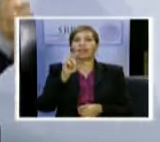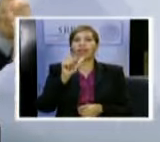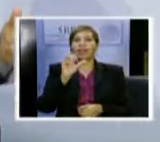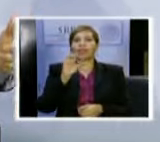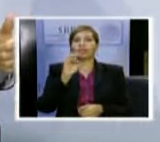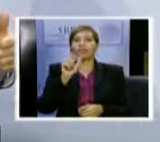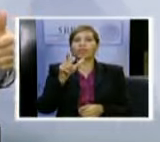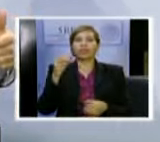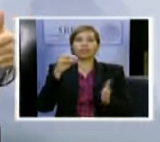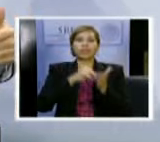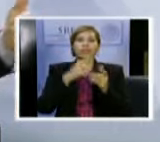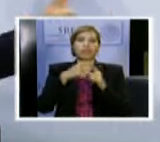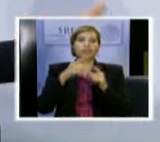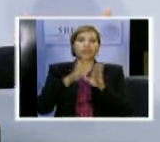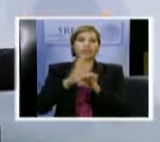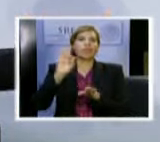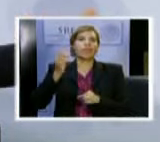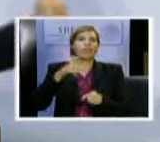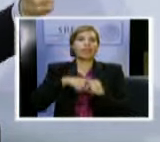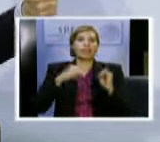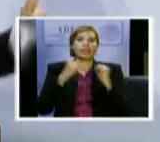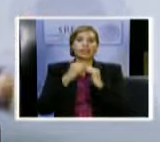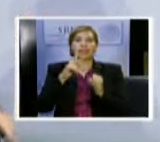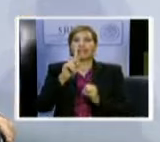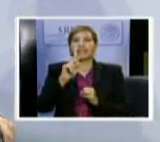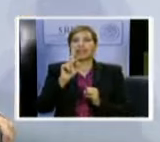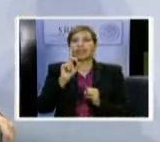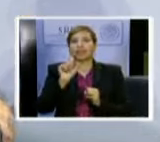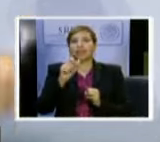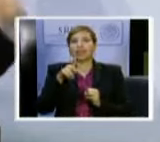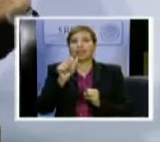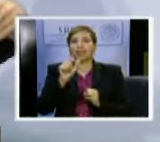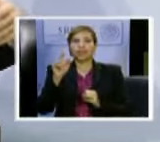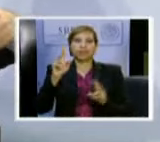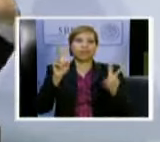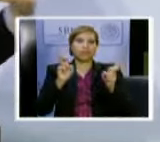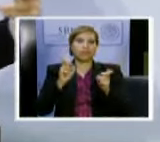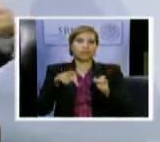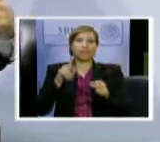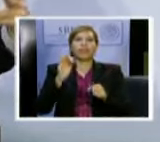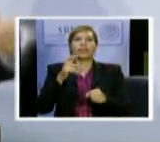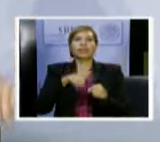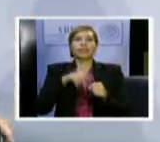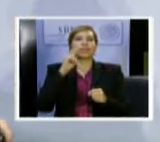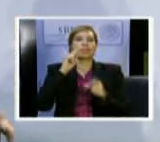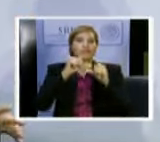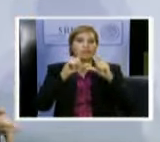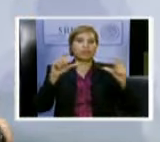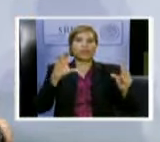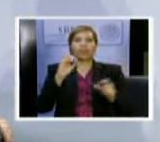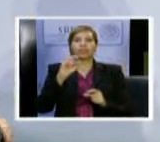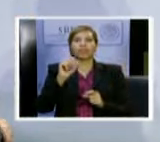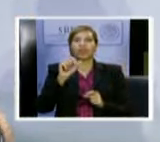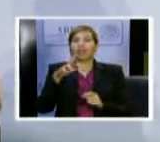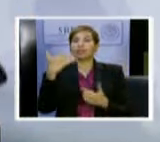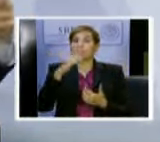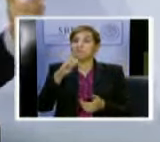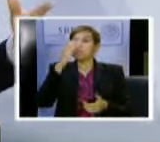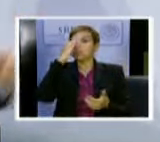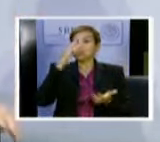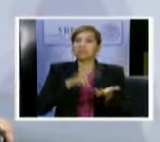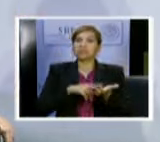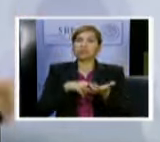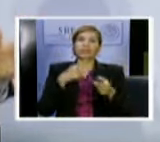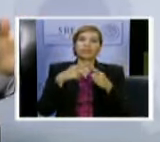si toman instancias federales, este tema de DACA es un tema federal, abren la página, ven que la matrícula consular es reconocida. Si